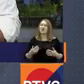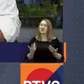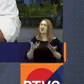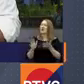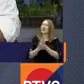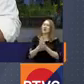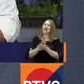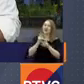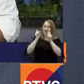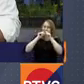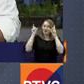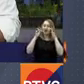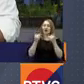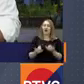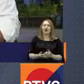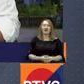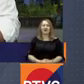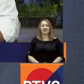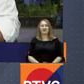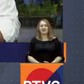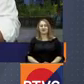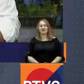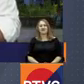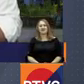va a sorprender yo en esta noche